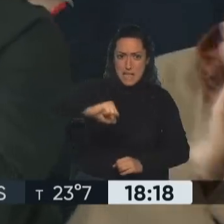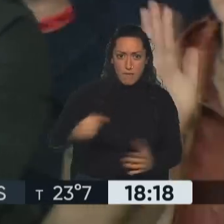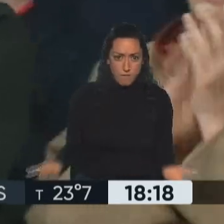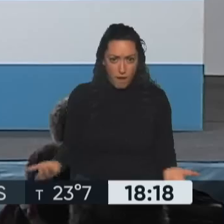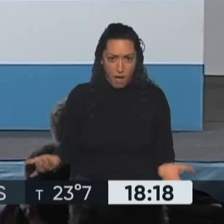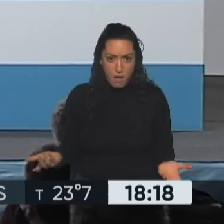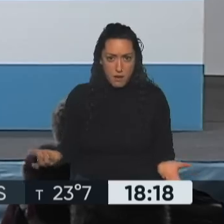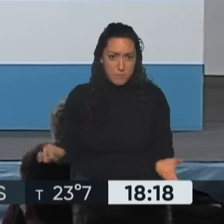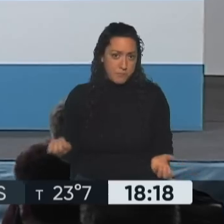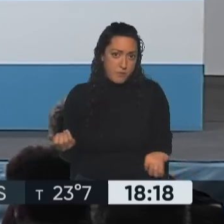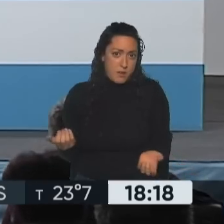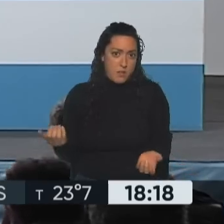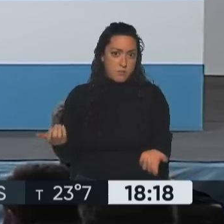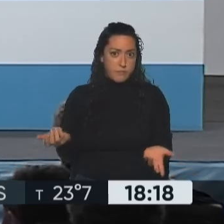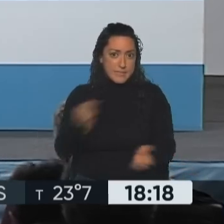han estafado.